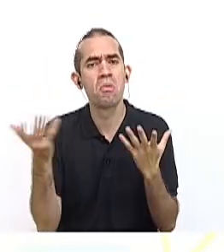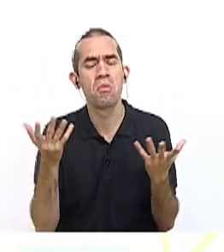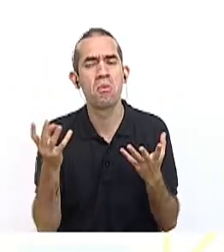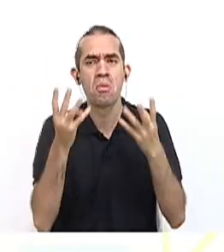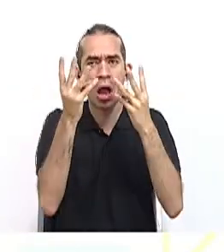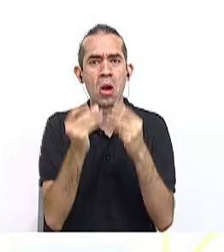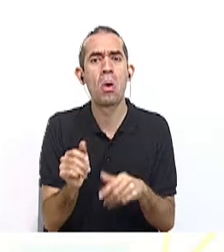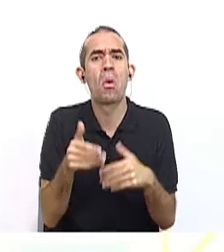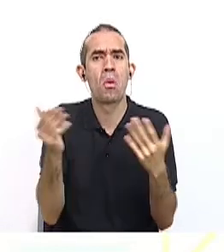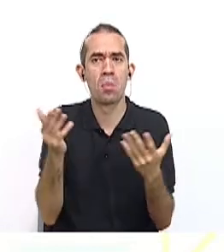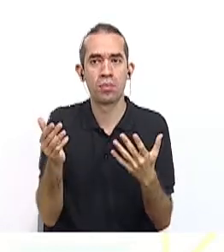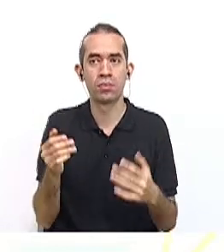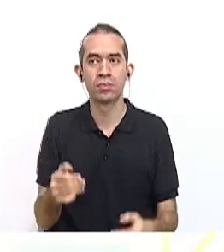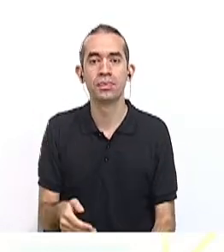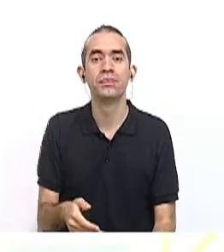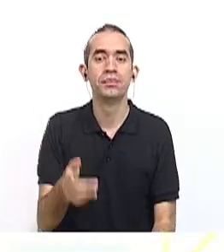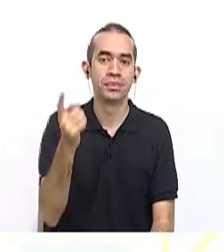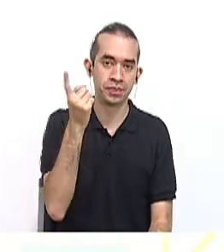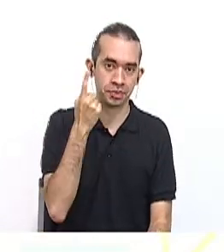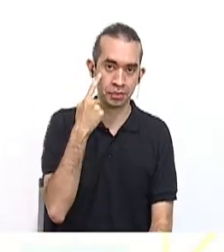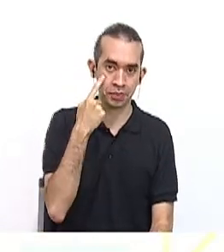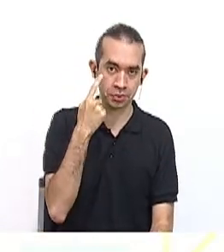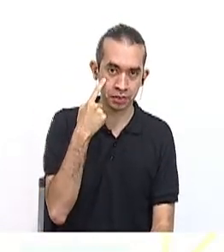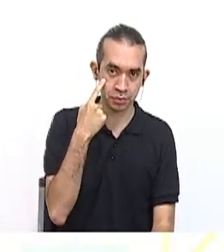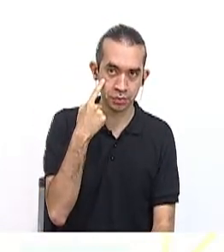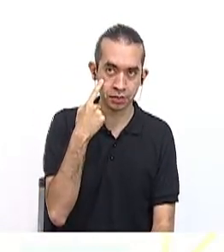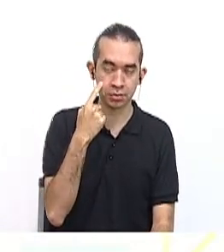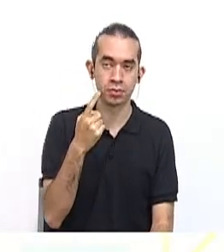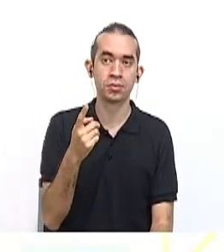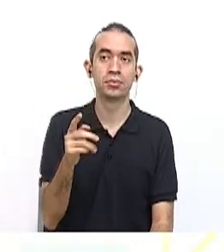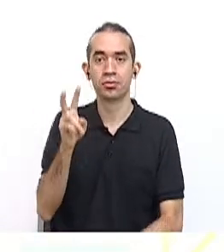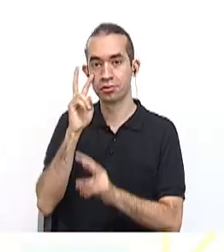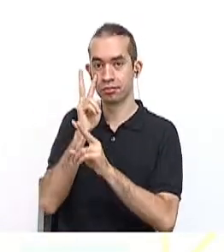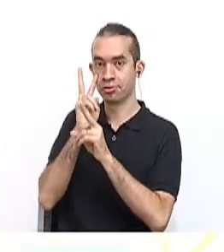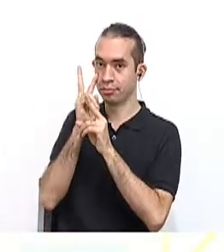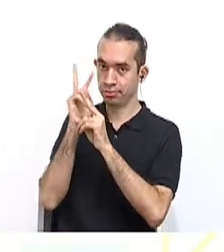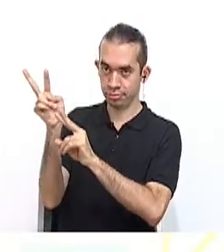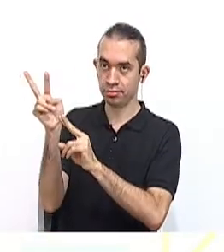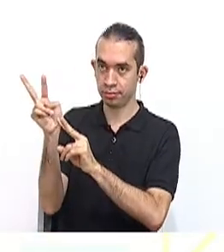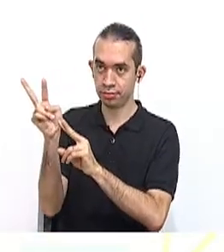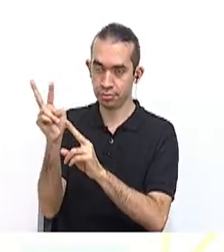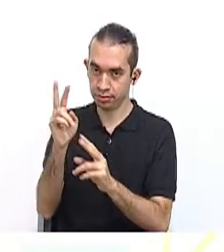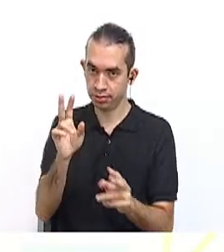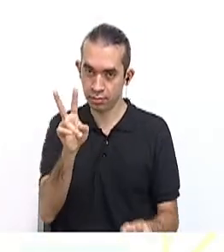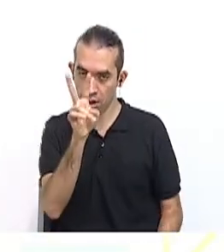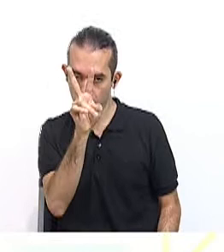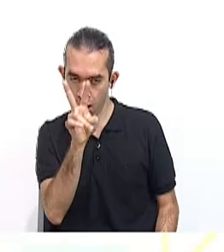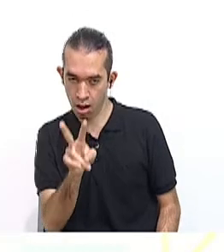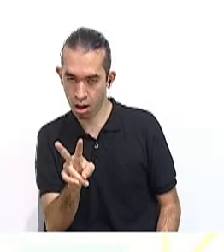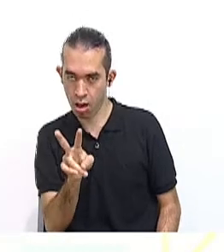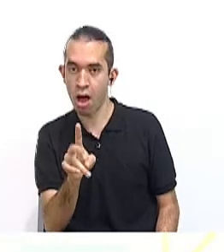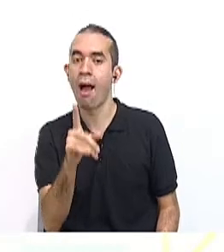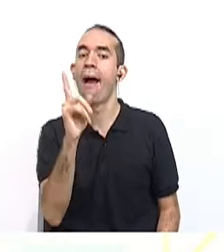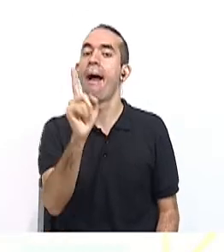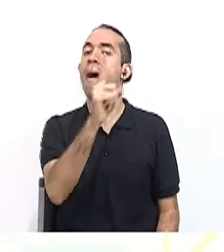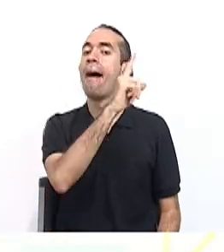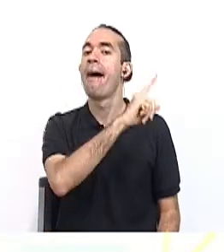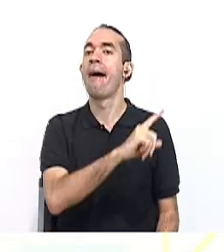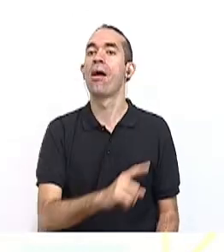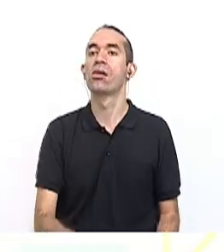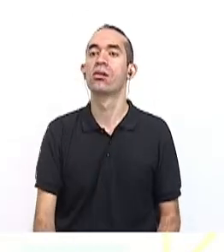cálculos? Porque resulta que si observamos detenidamente,